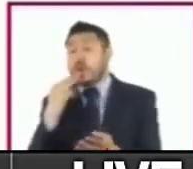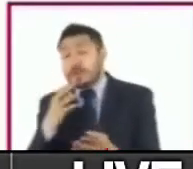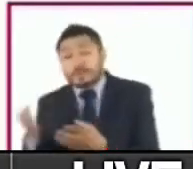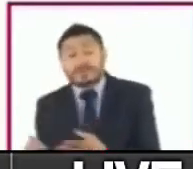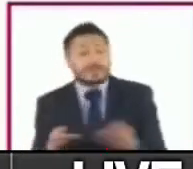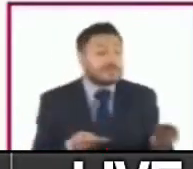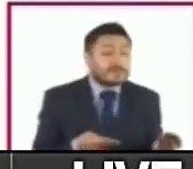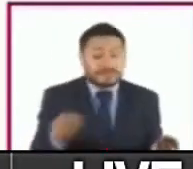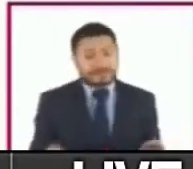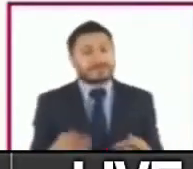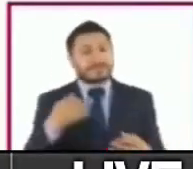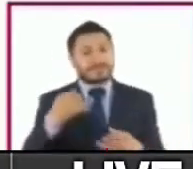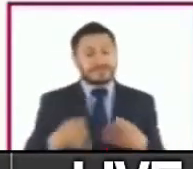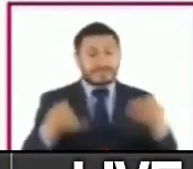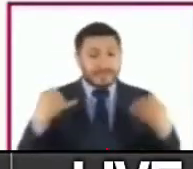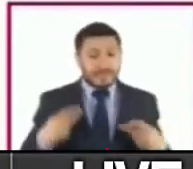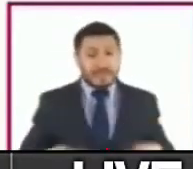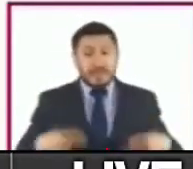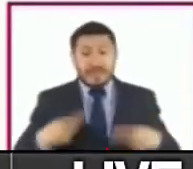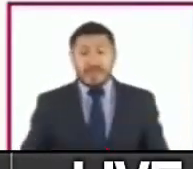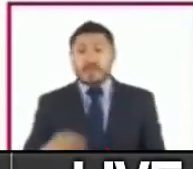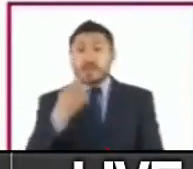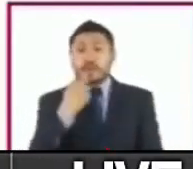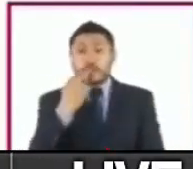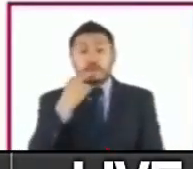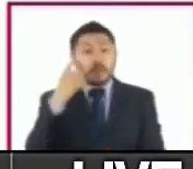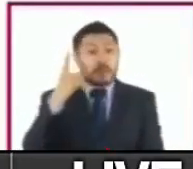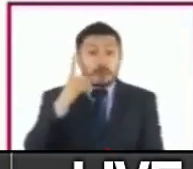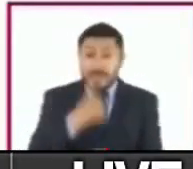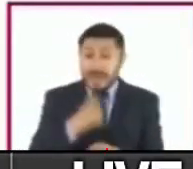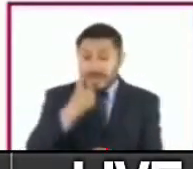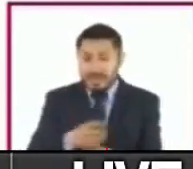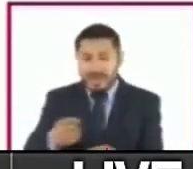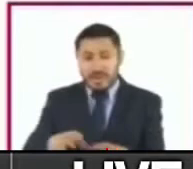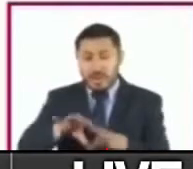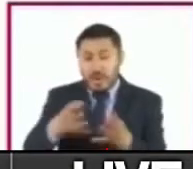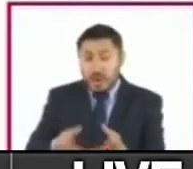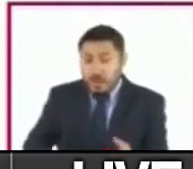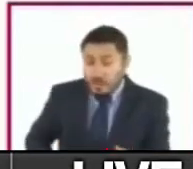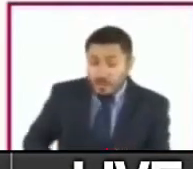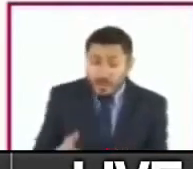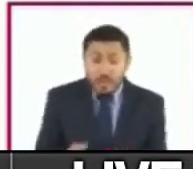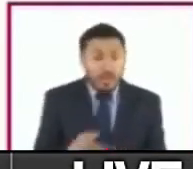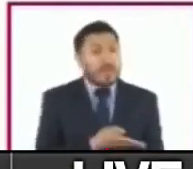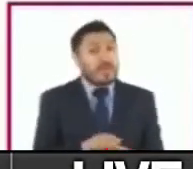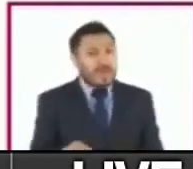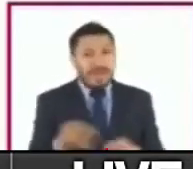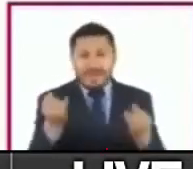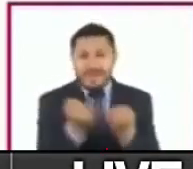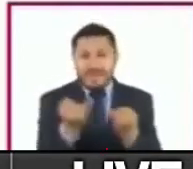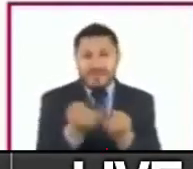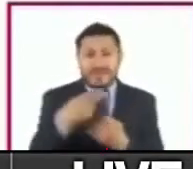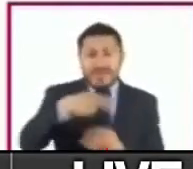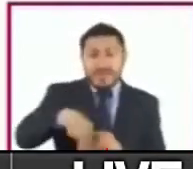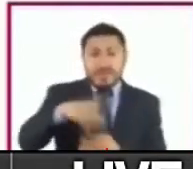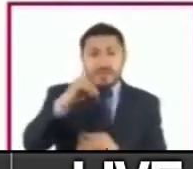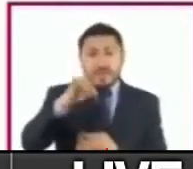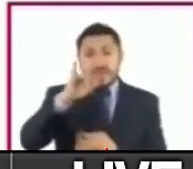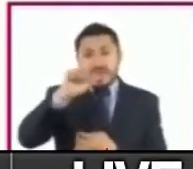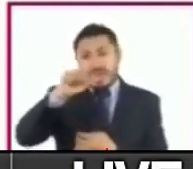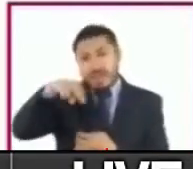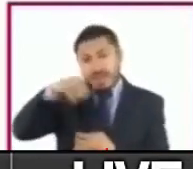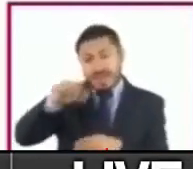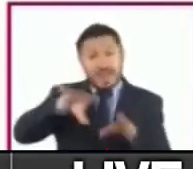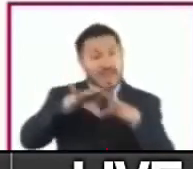de color rojo es el primero que lanza a la cancha la pelota blanca, también llamada Diana, y